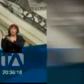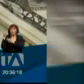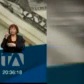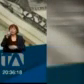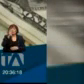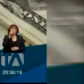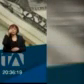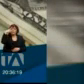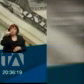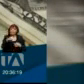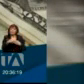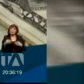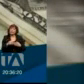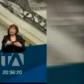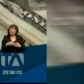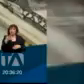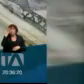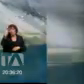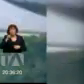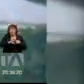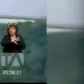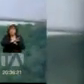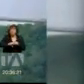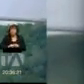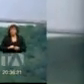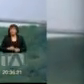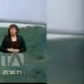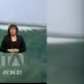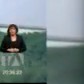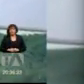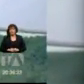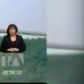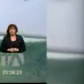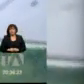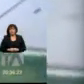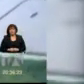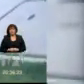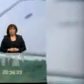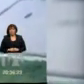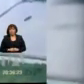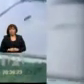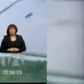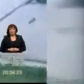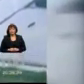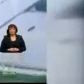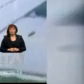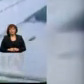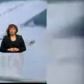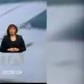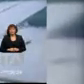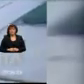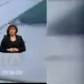de dólares producto de la delincuencia. Con imágenes de Ronald Romo en Guayaquil, Carlos Acoto, 24 horas.